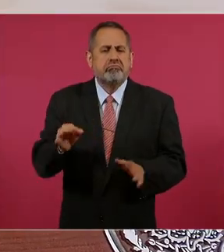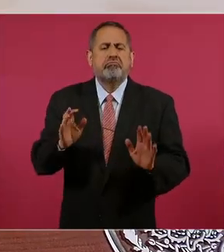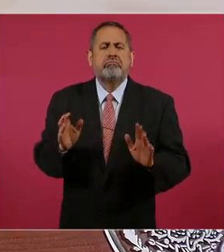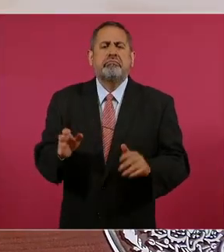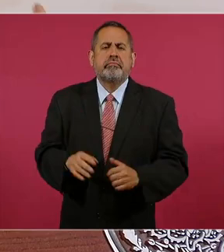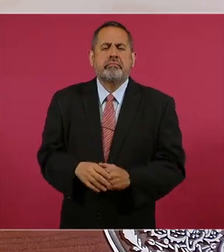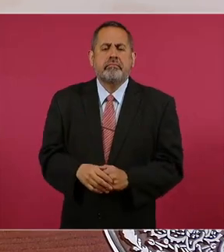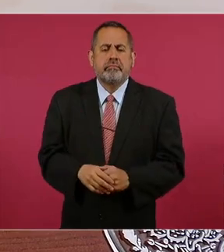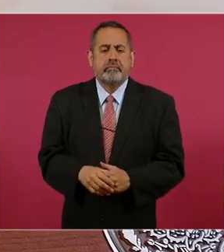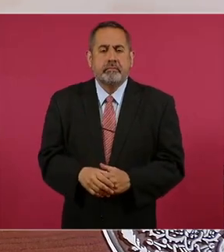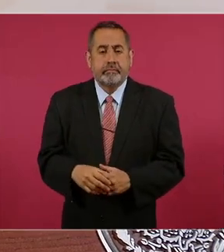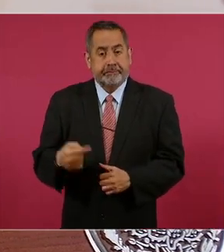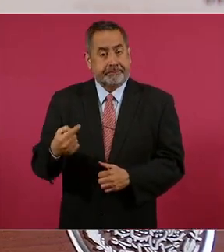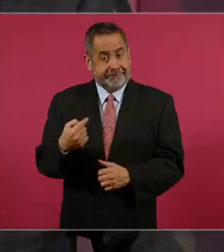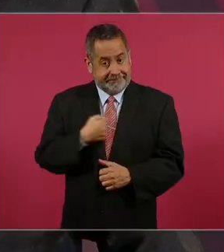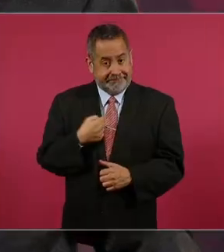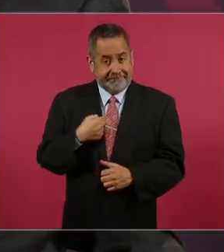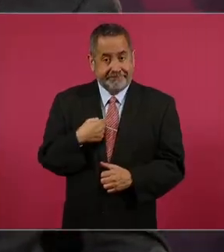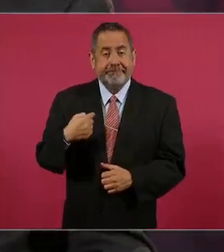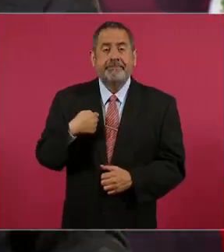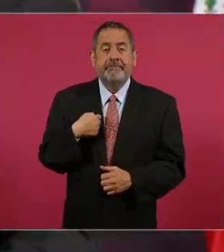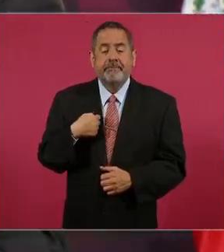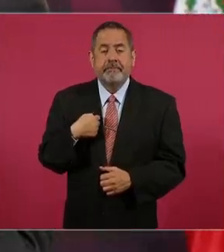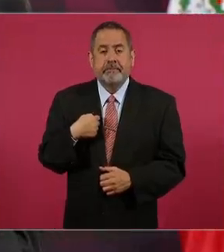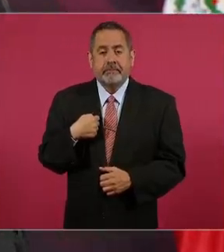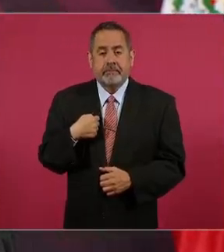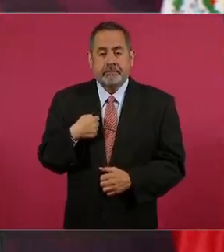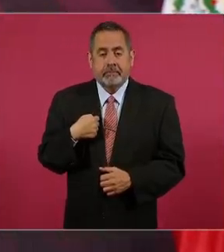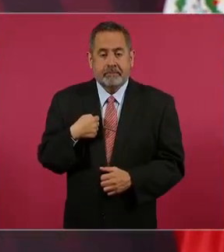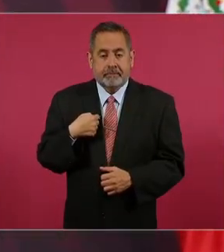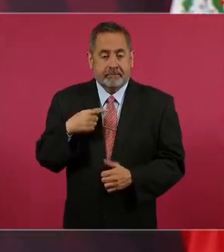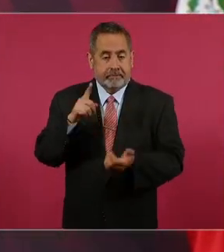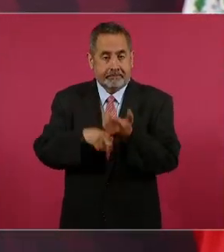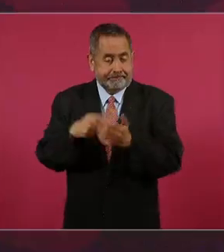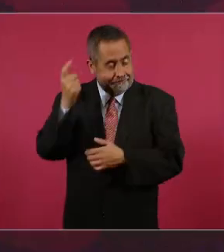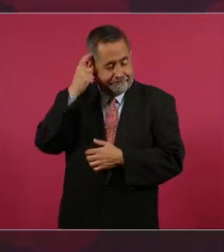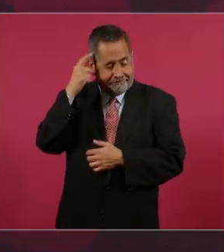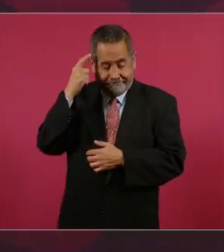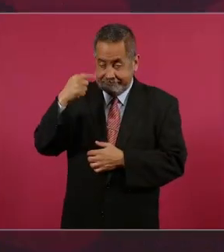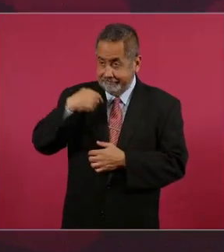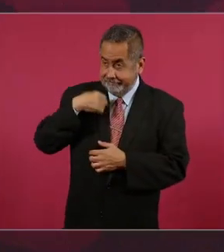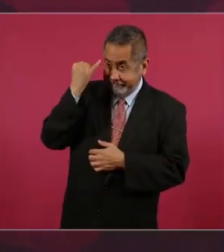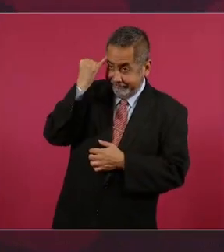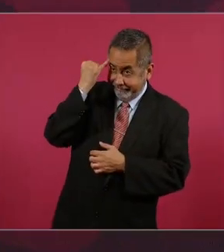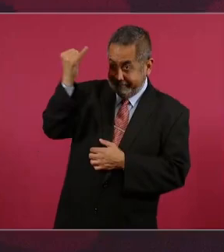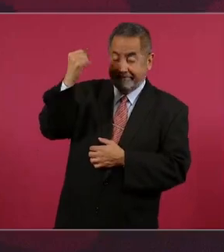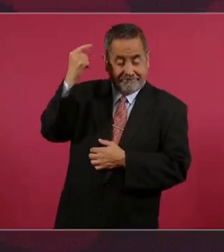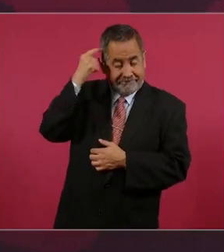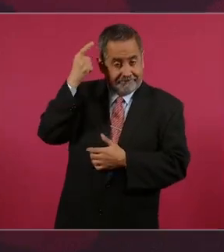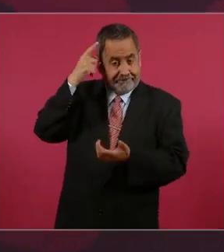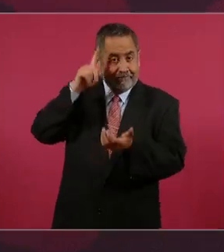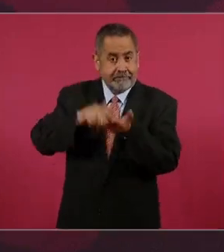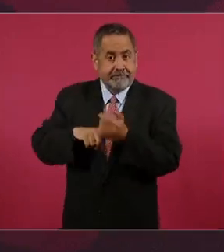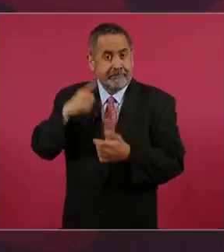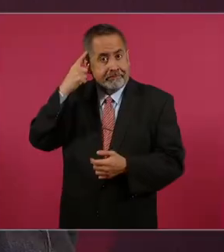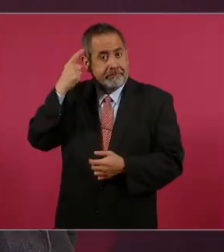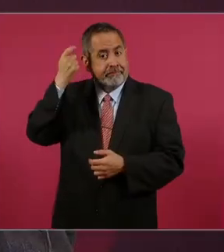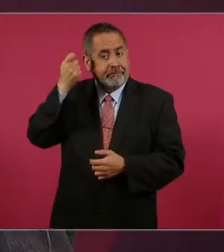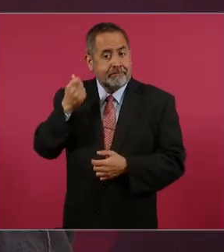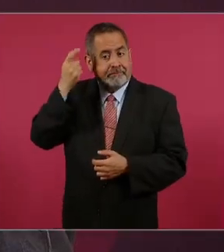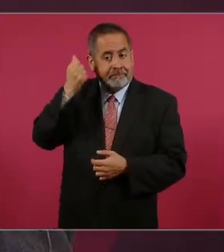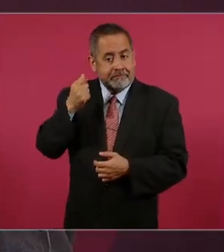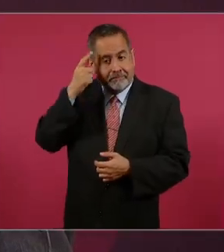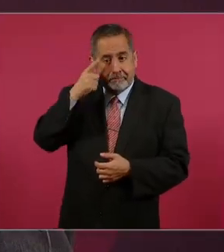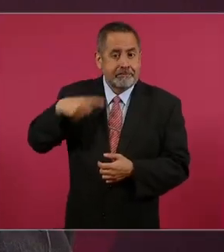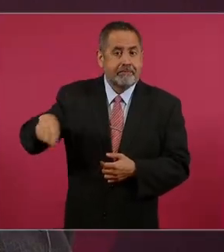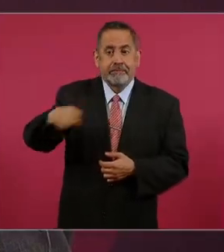que a mí me tocó de esta cabecita salió lo de la pensión a los